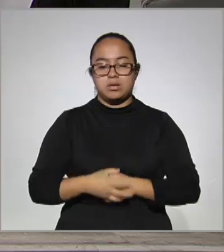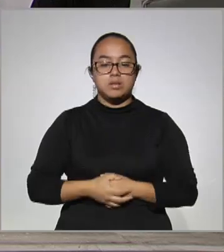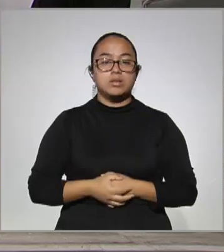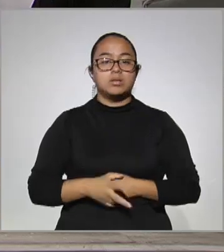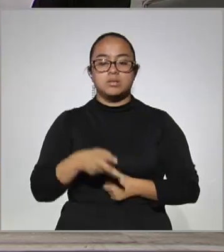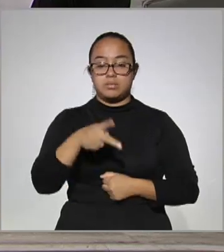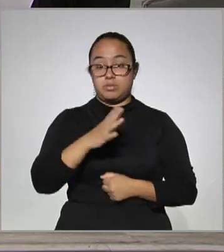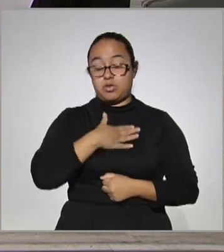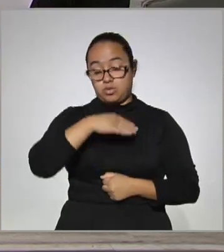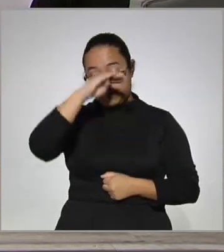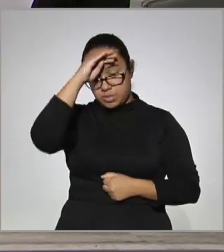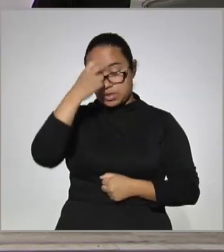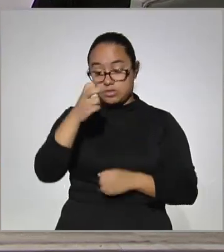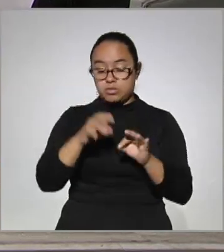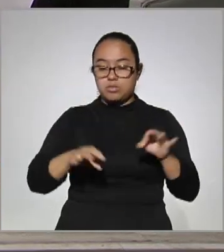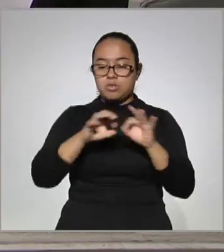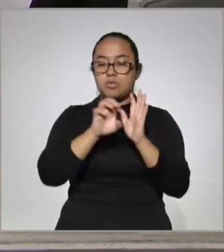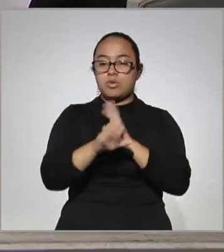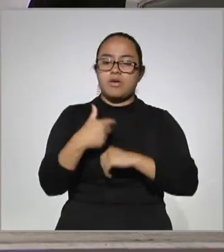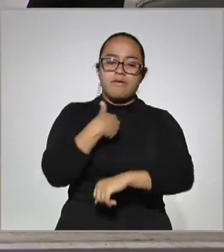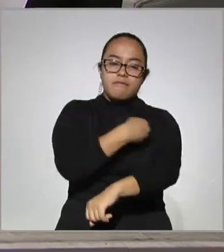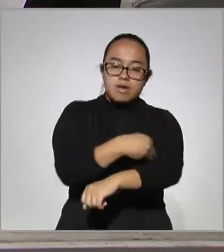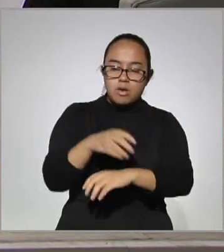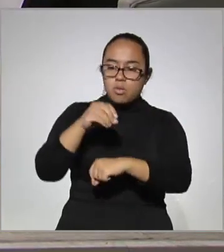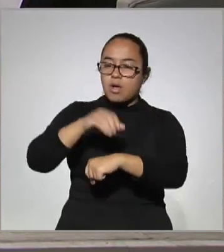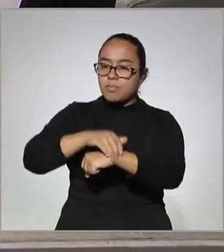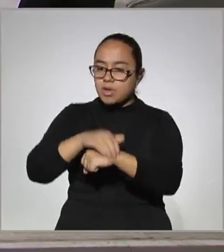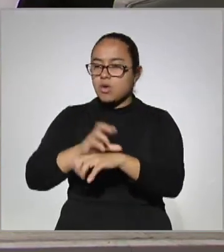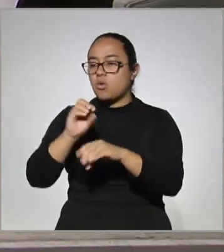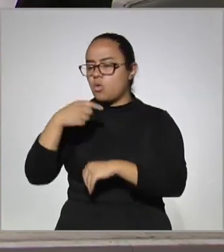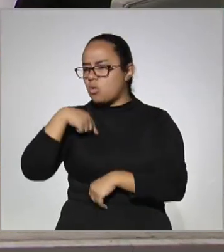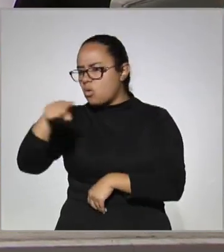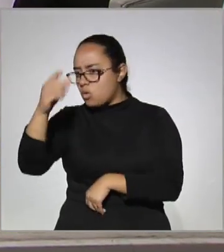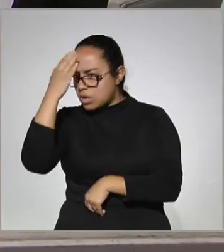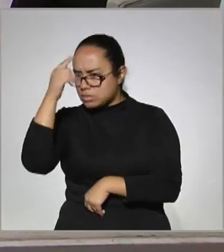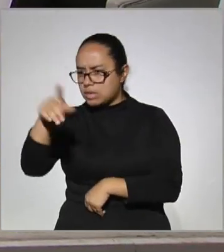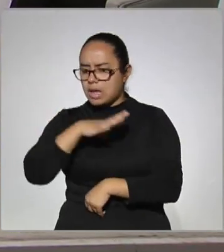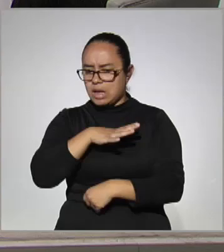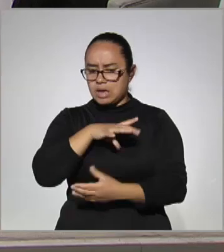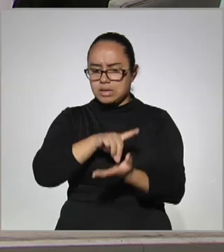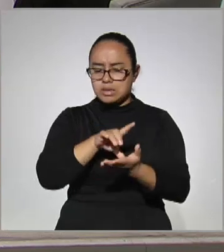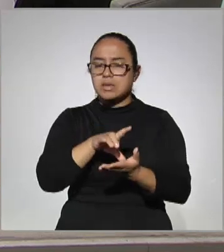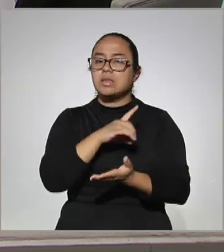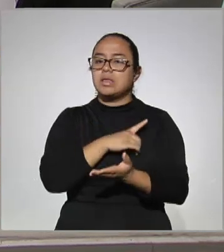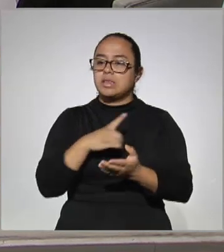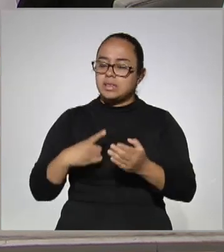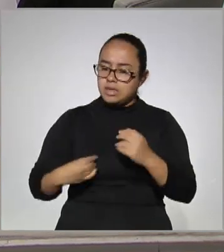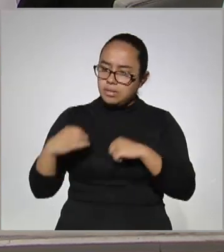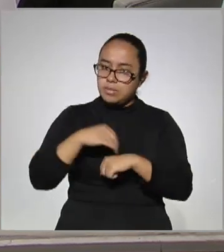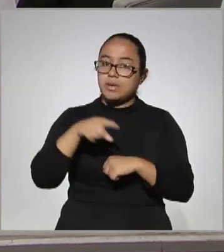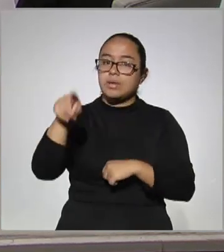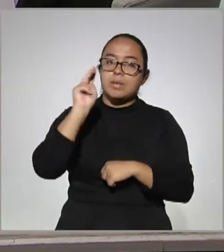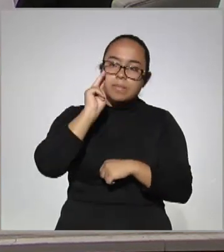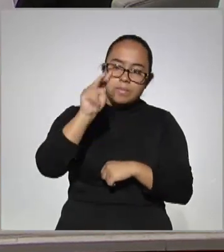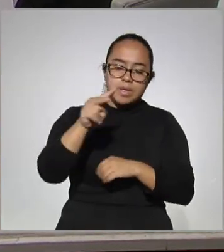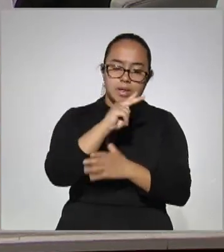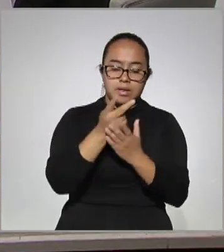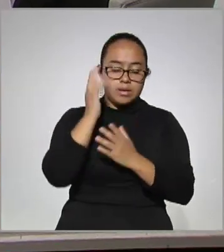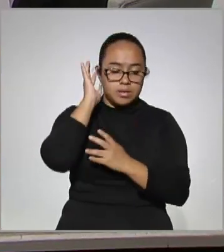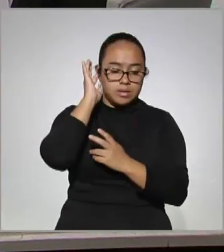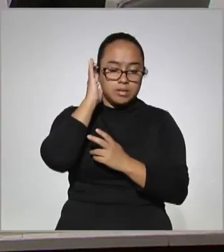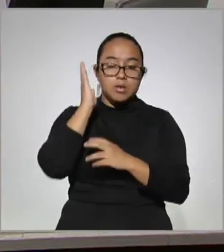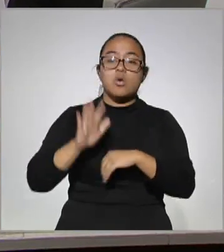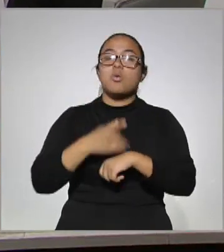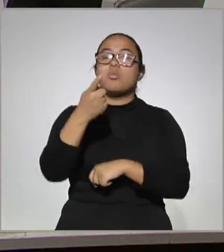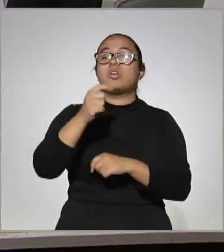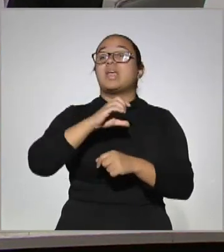creo que sería importante, si tienes algún familiar, algún conocido, algún amigo que tenga discapacidad, también lo incluyas a que veas este programa, porque el cáncer